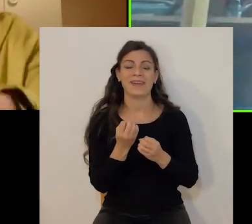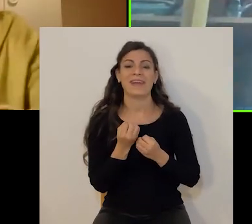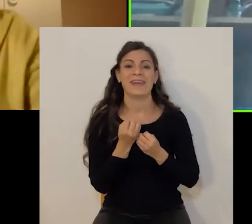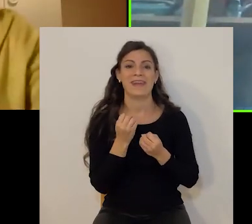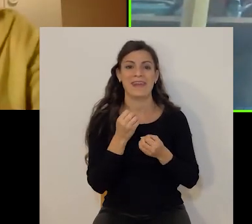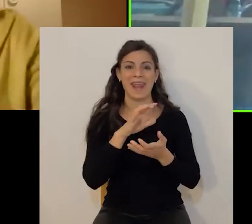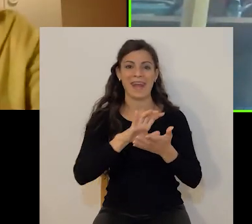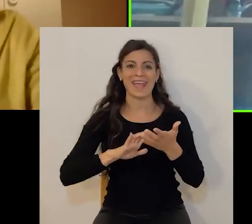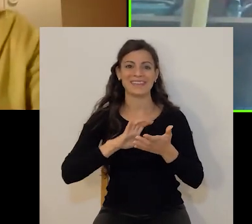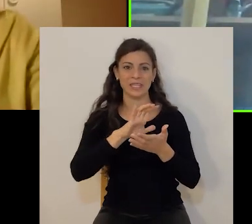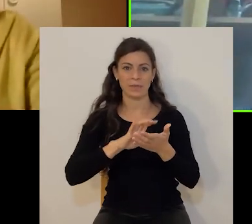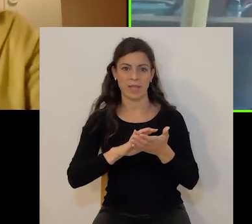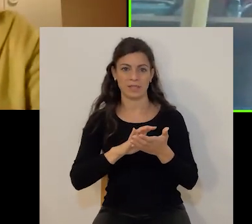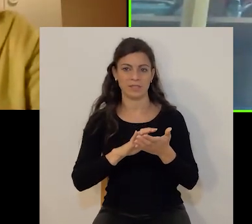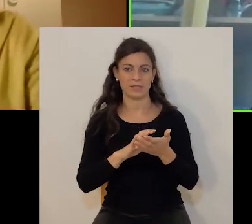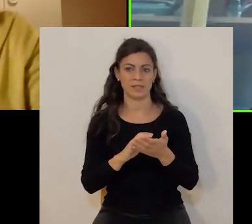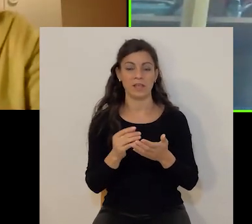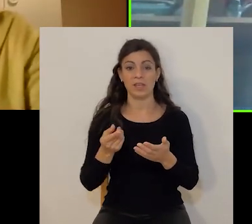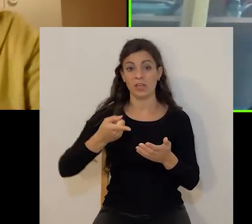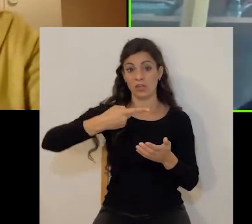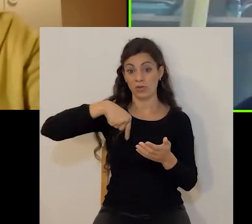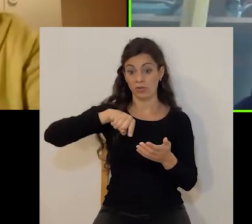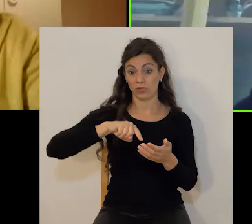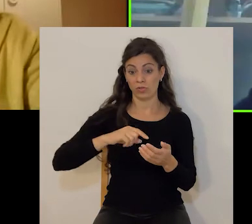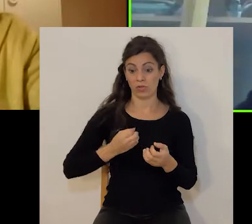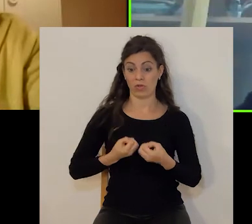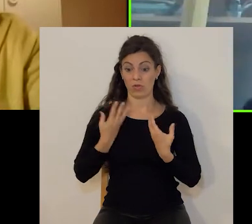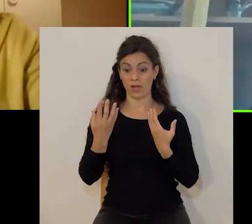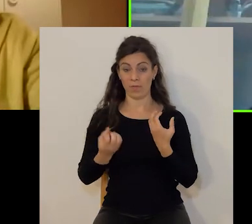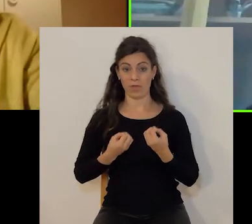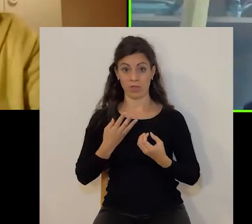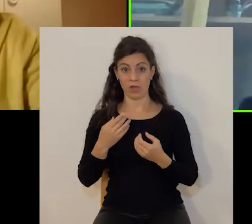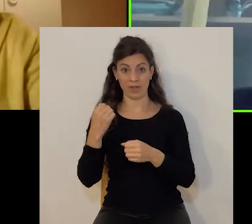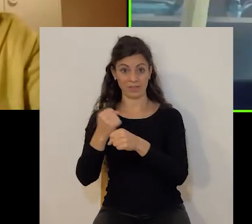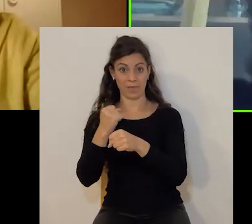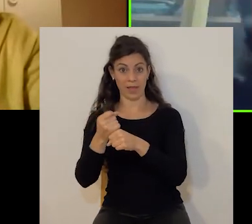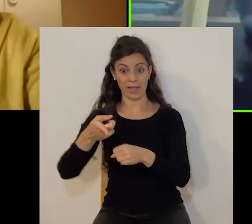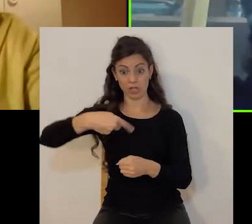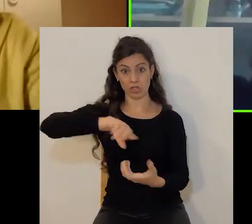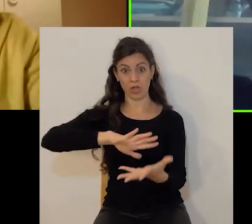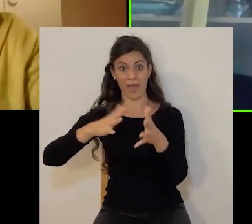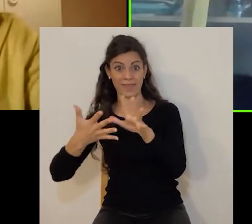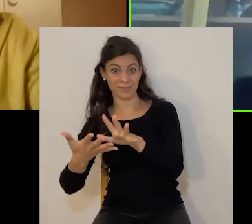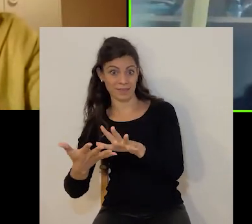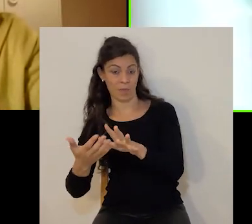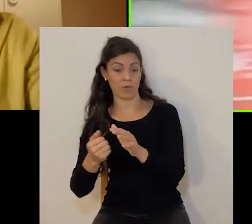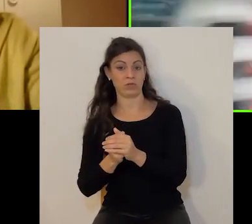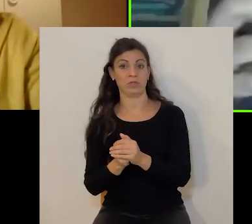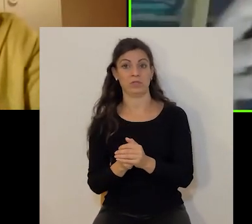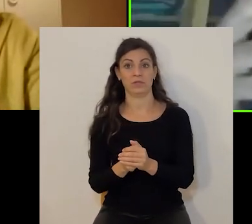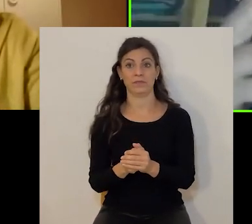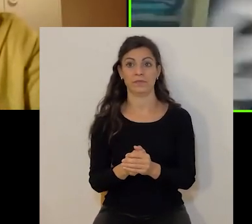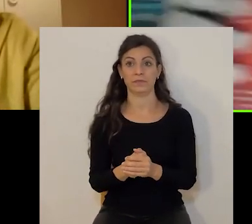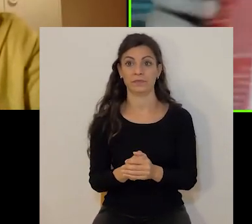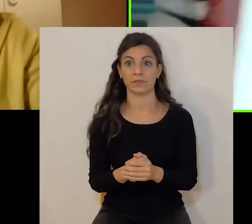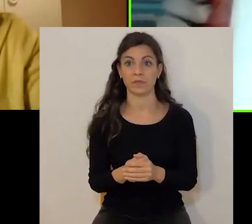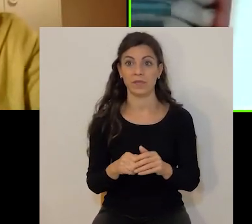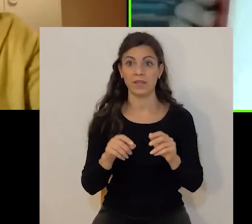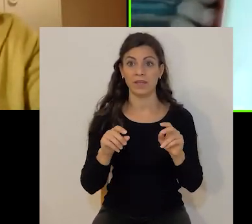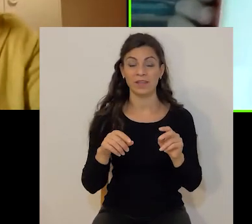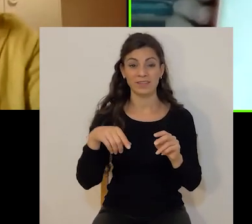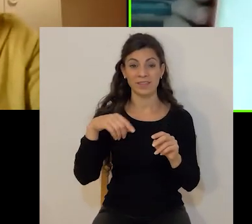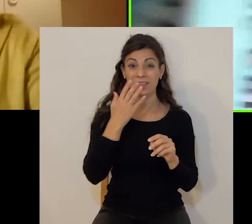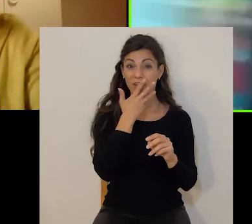lo adaptamos para trabajar emociones, ¿sabes? El Jenga todo el mundo lo conoce, que es la torre, la